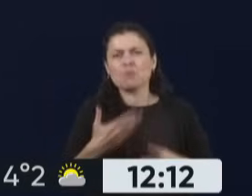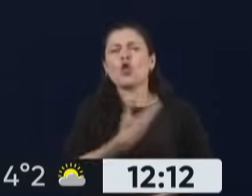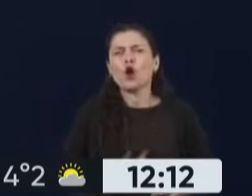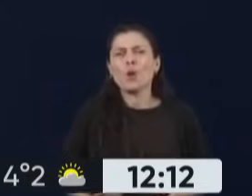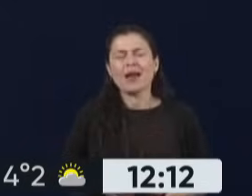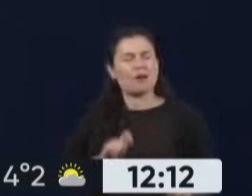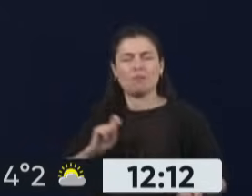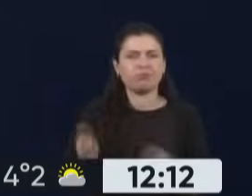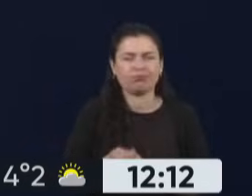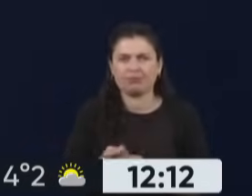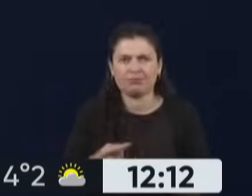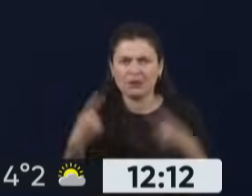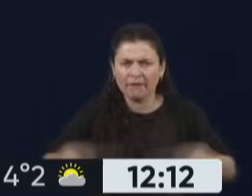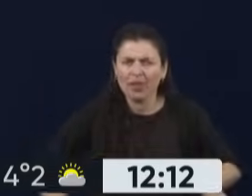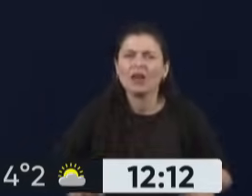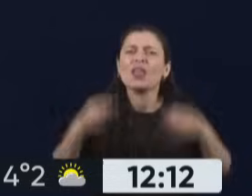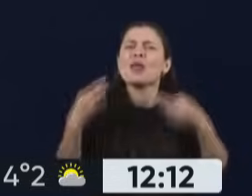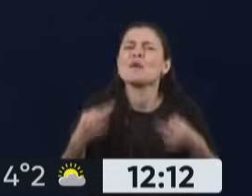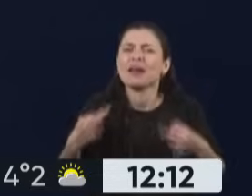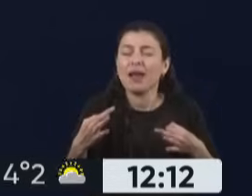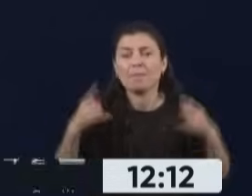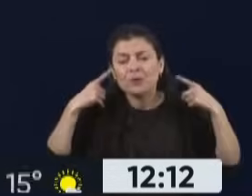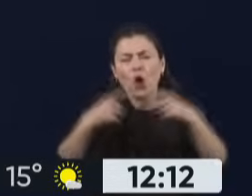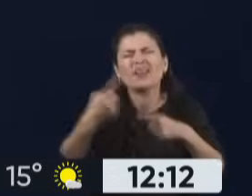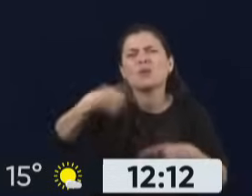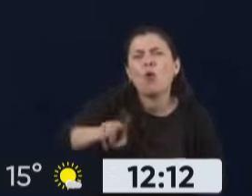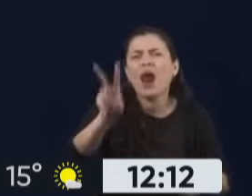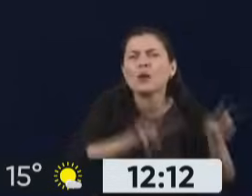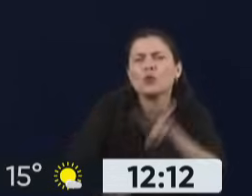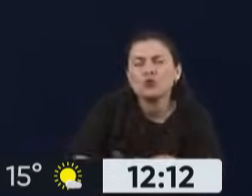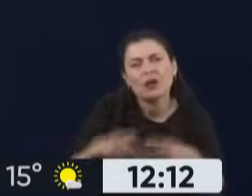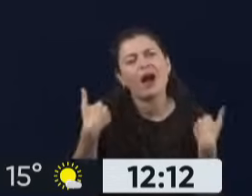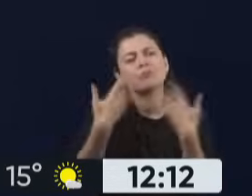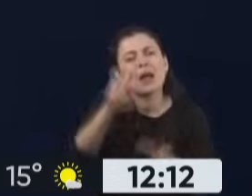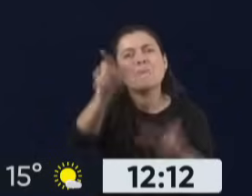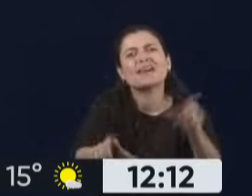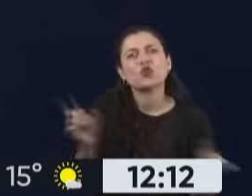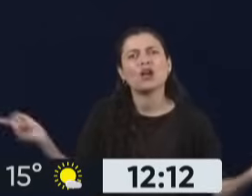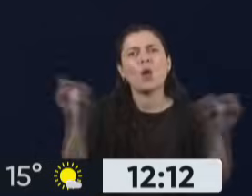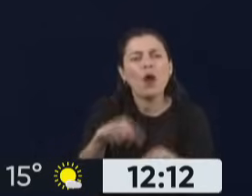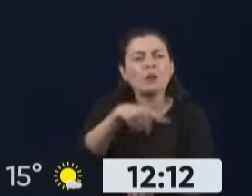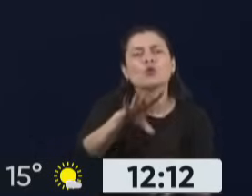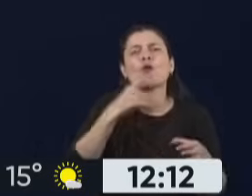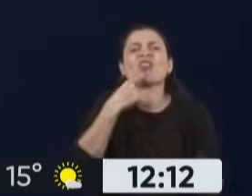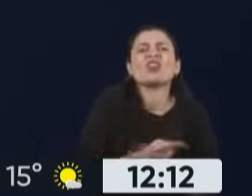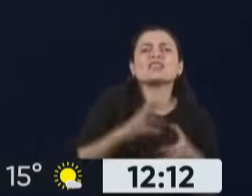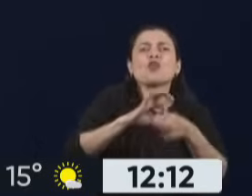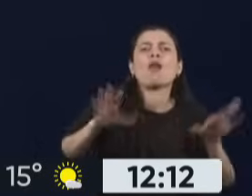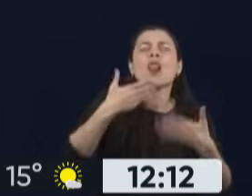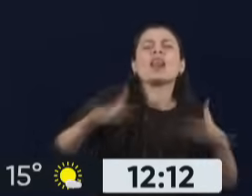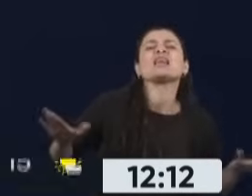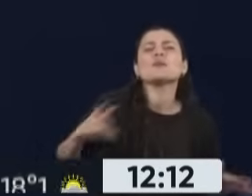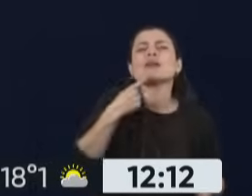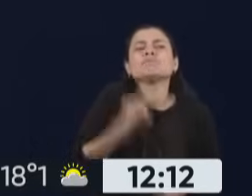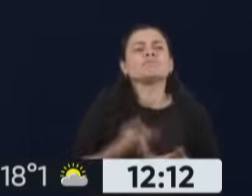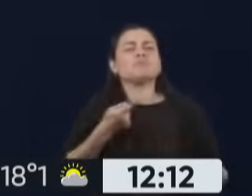que, insisto, el objetivo es devolverle la libertad a la gente de